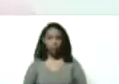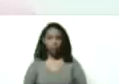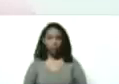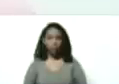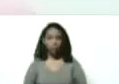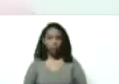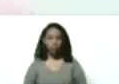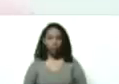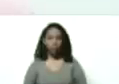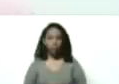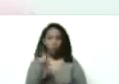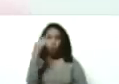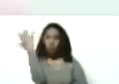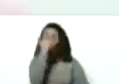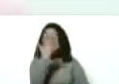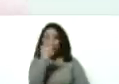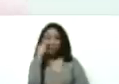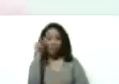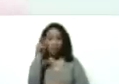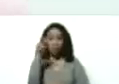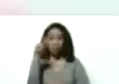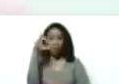Agarra la seña al Frenzare, mira.